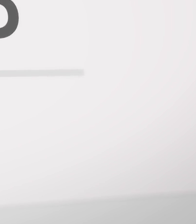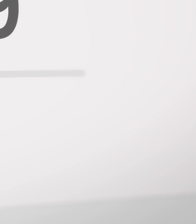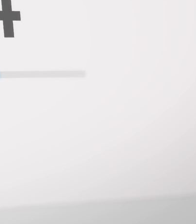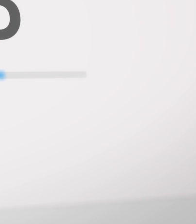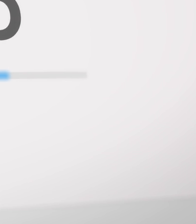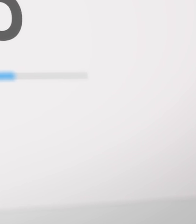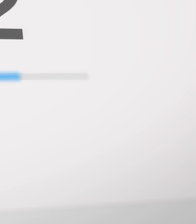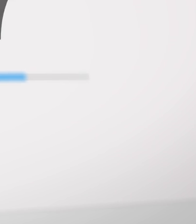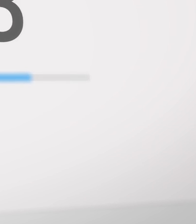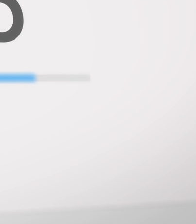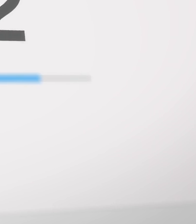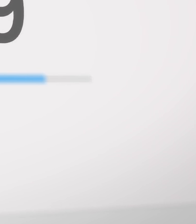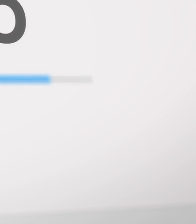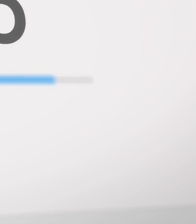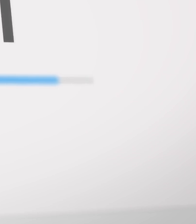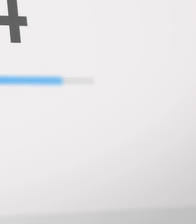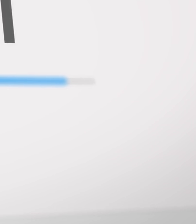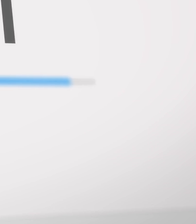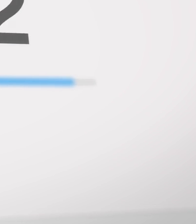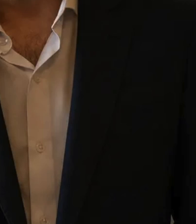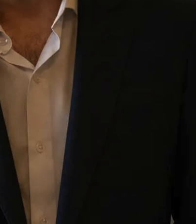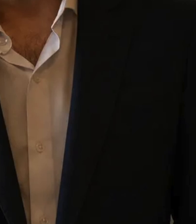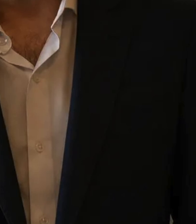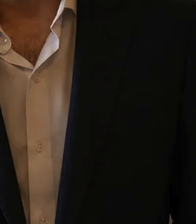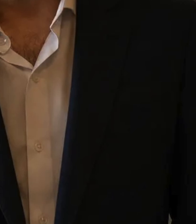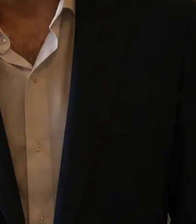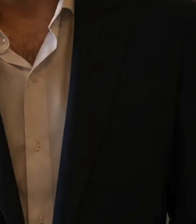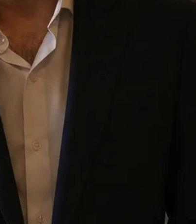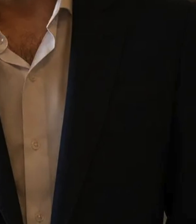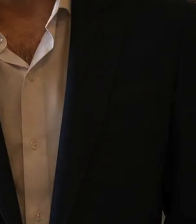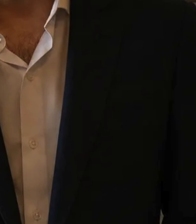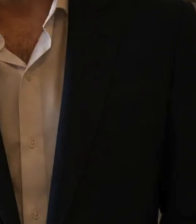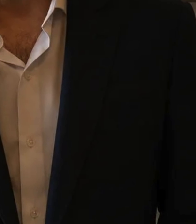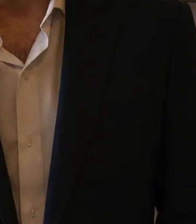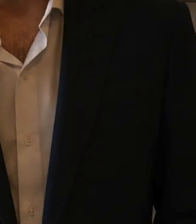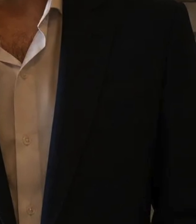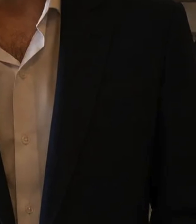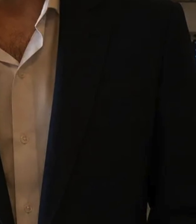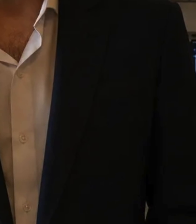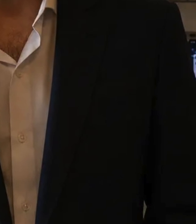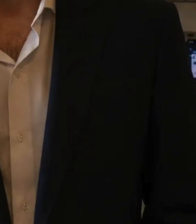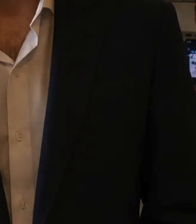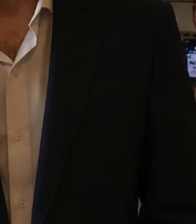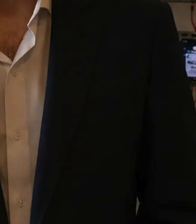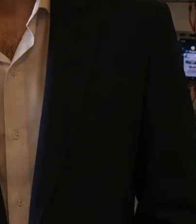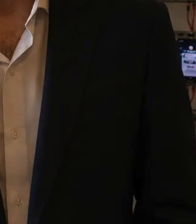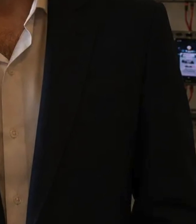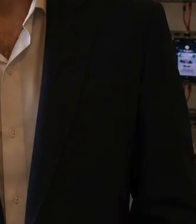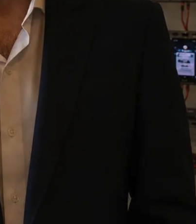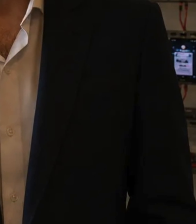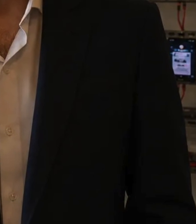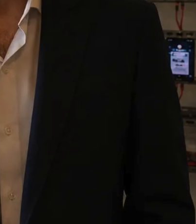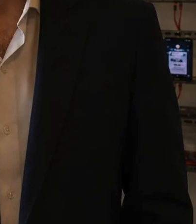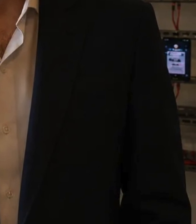ciudadanía. La tensión apenas comienza. El hallazgo en Bolivia parece ser solo el principio.